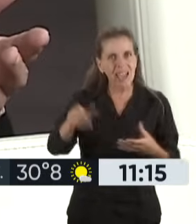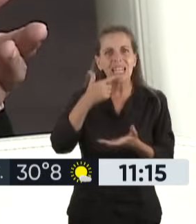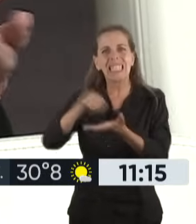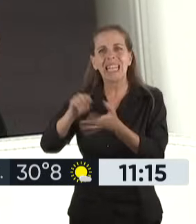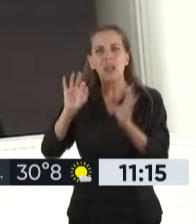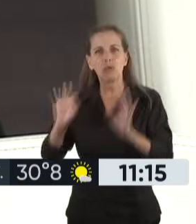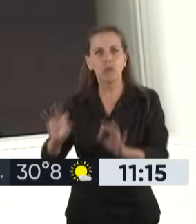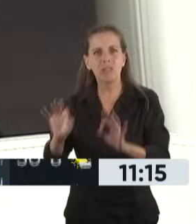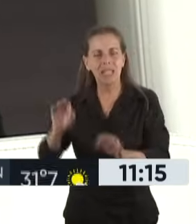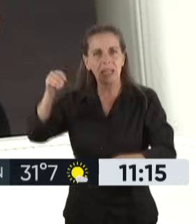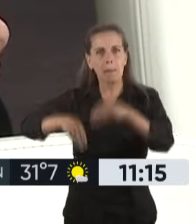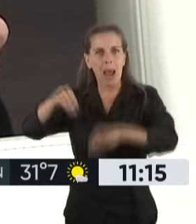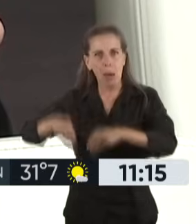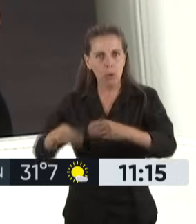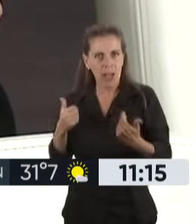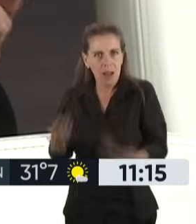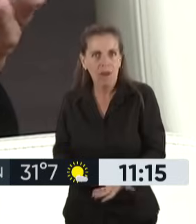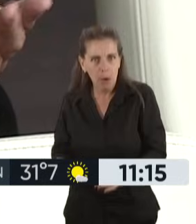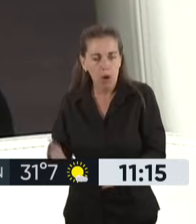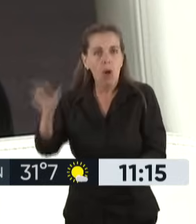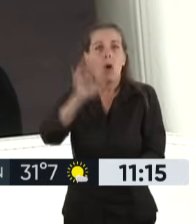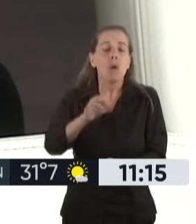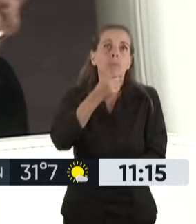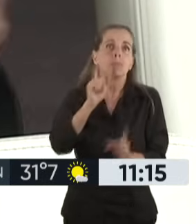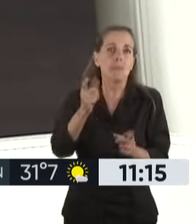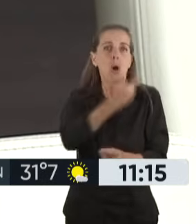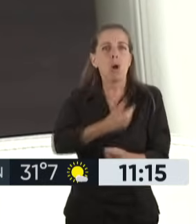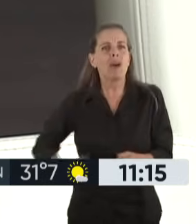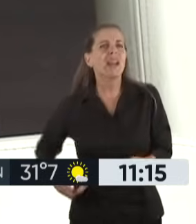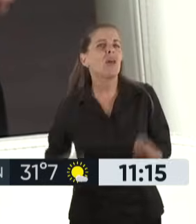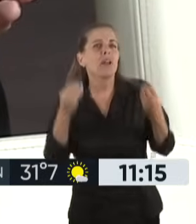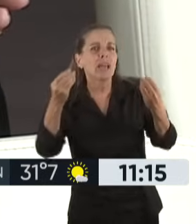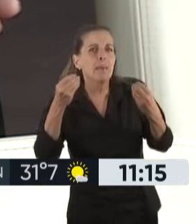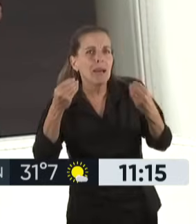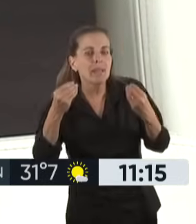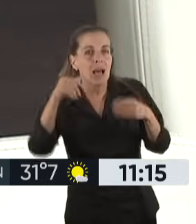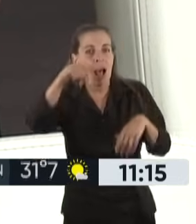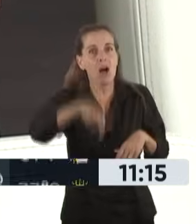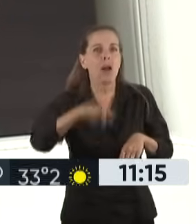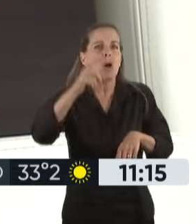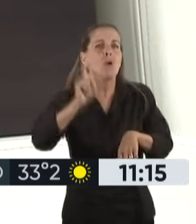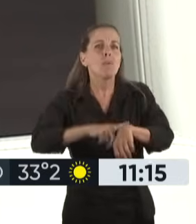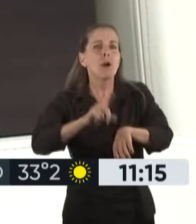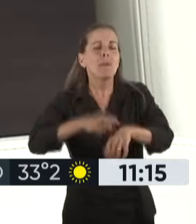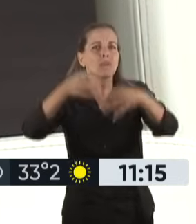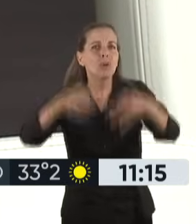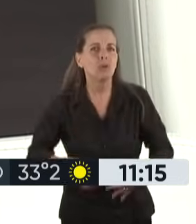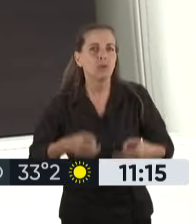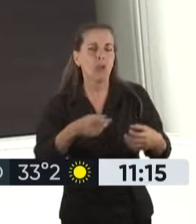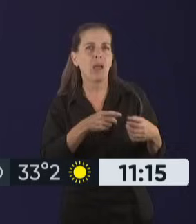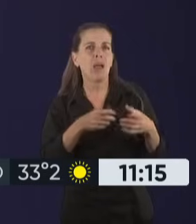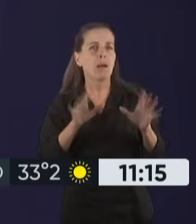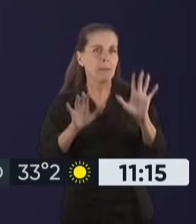mantenerlo vigente? ¿Y cuál es el rol de los gobernadores, teniendo en cuenta que estamos en medio de la negociación por la ley Ómnibus? Bueno,